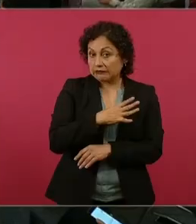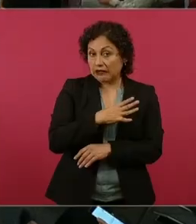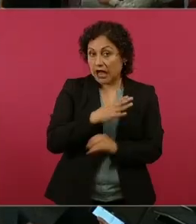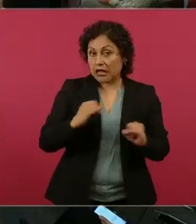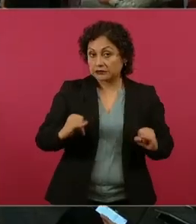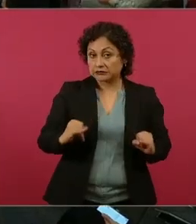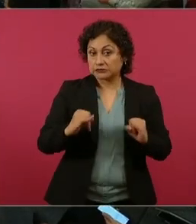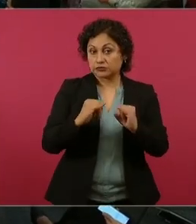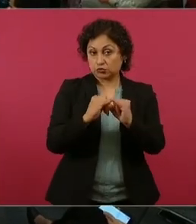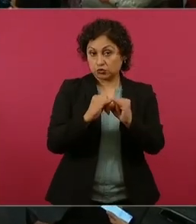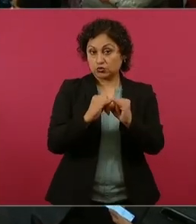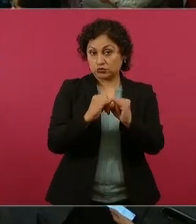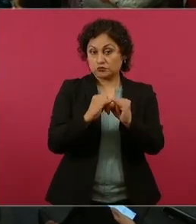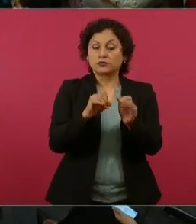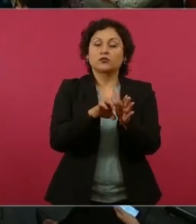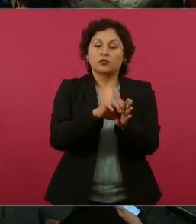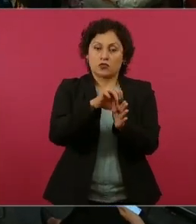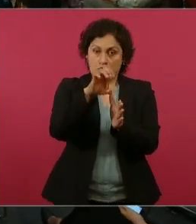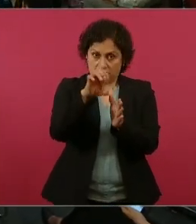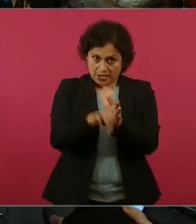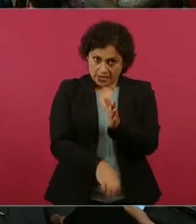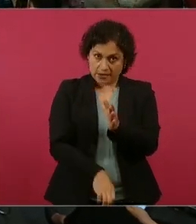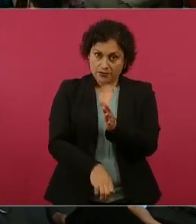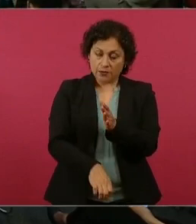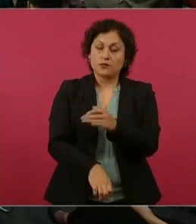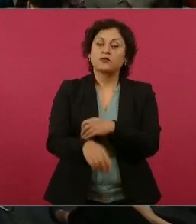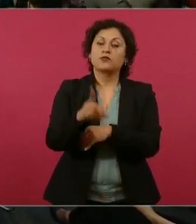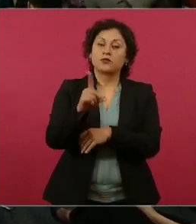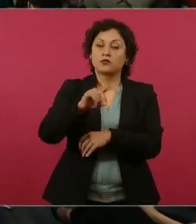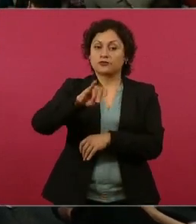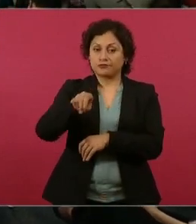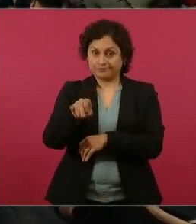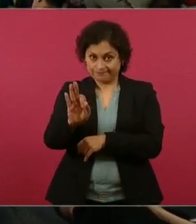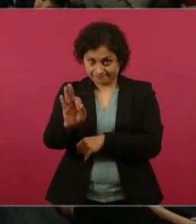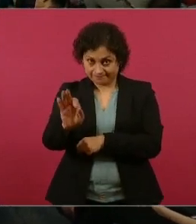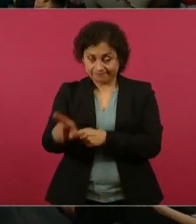Judicial y los poderes